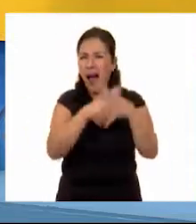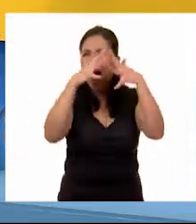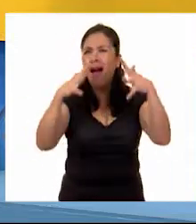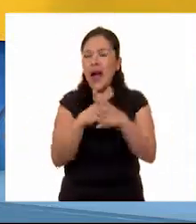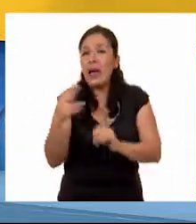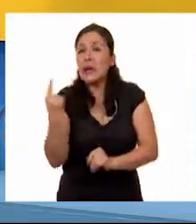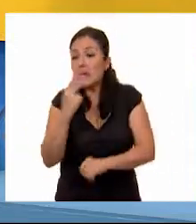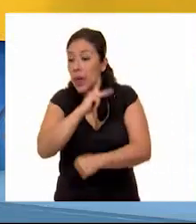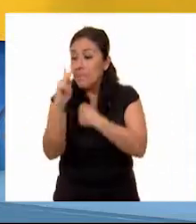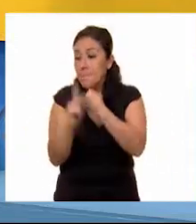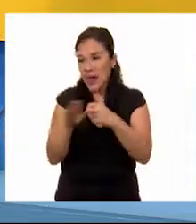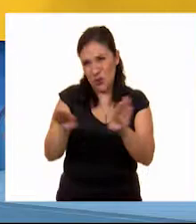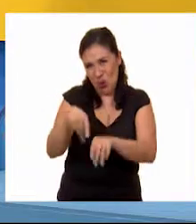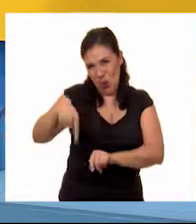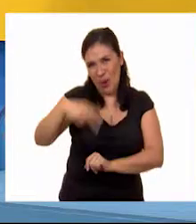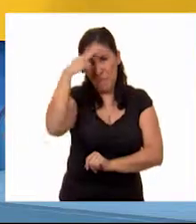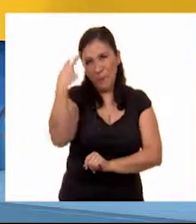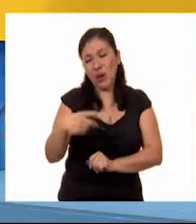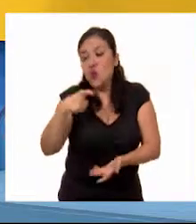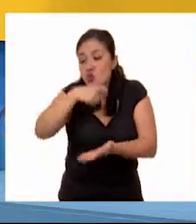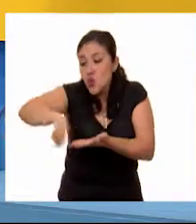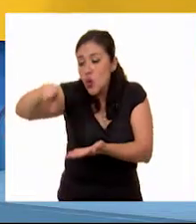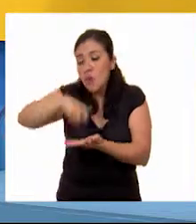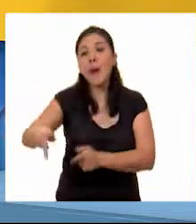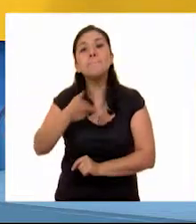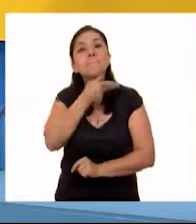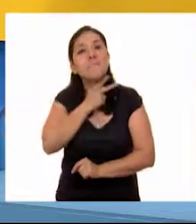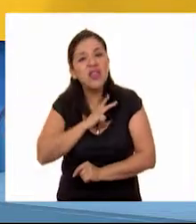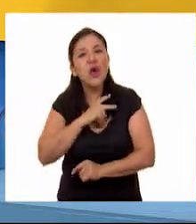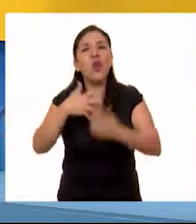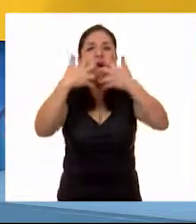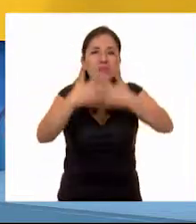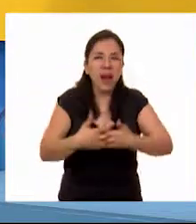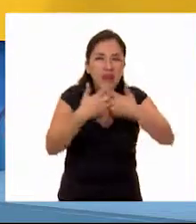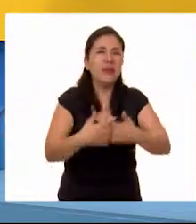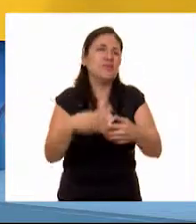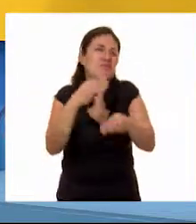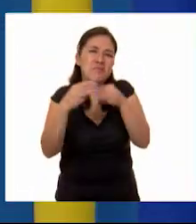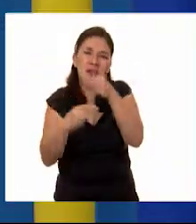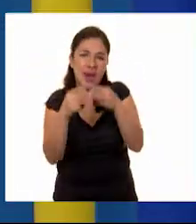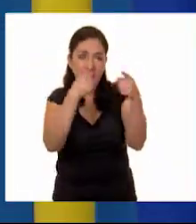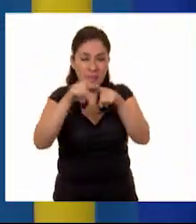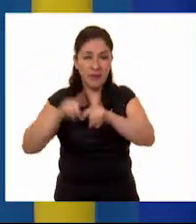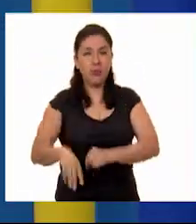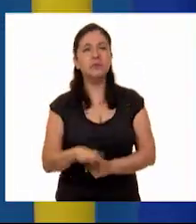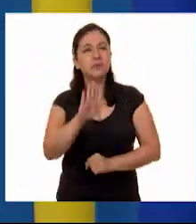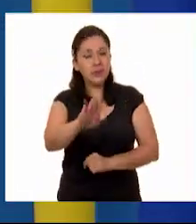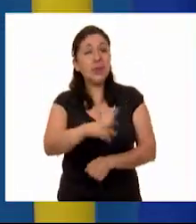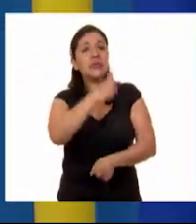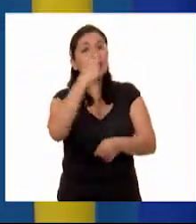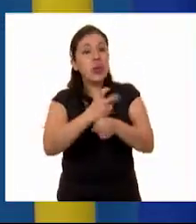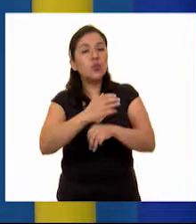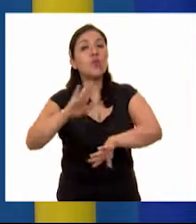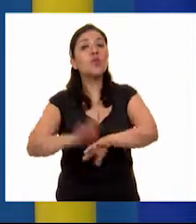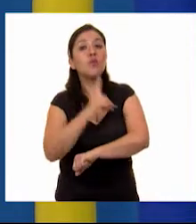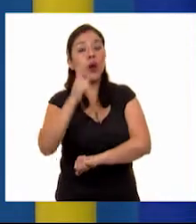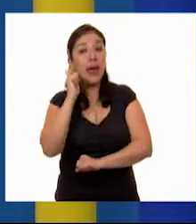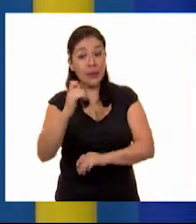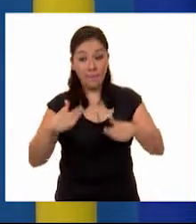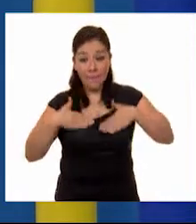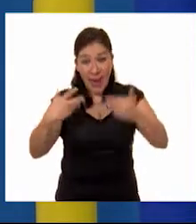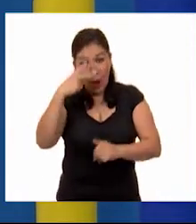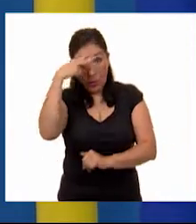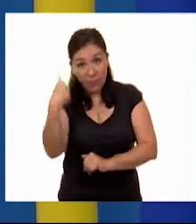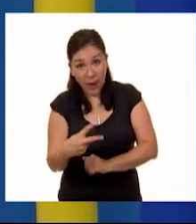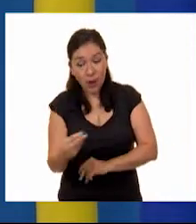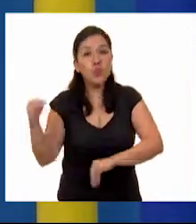recurrieron a países como el nuestro para adquirir petróleo, manufacturas y materias primas. Y en segundo momento, porque durante el Milagro